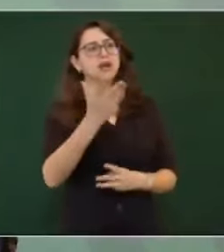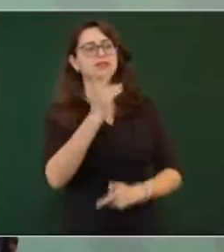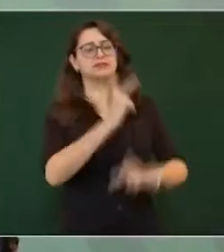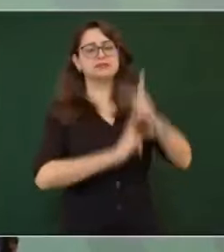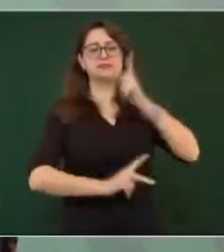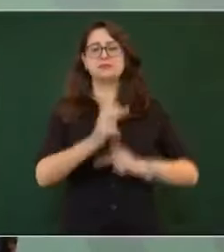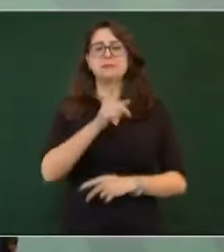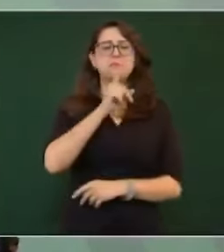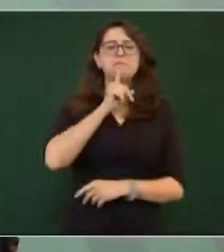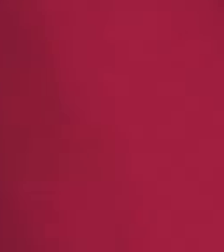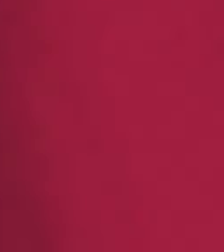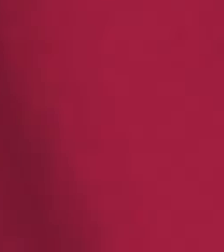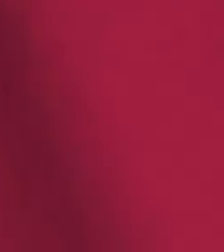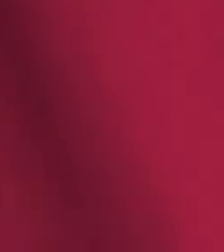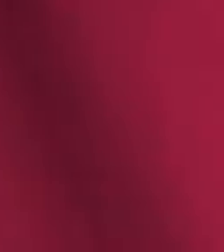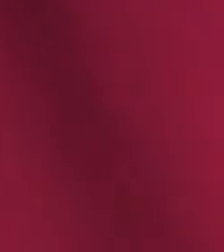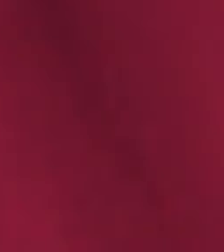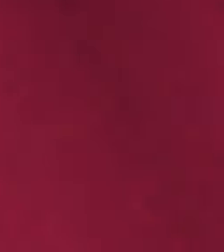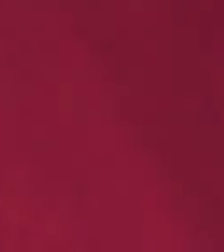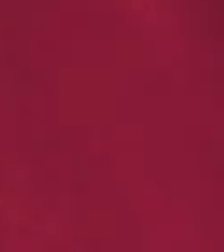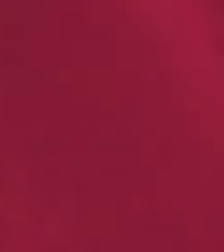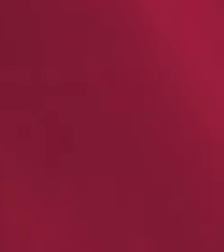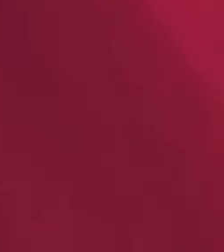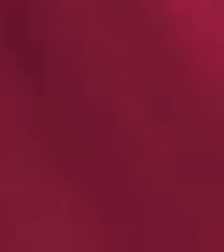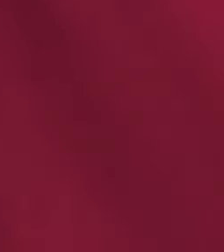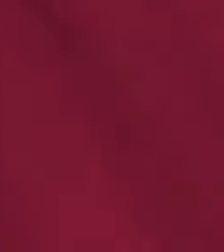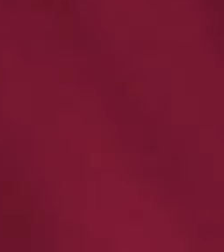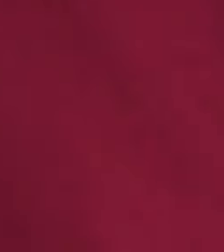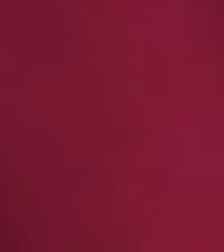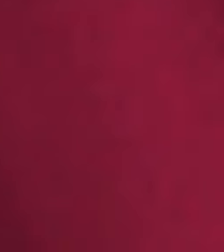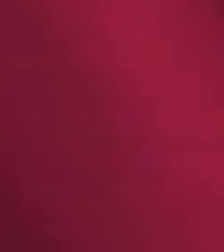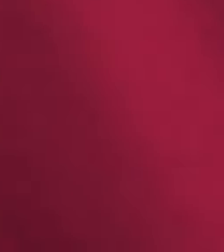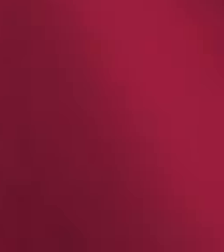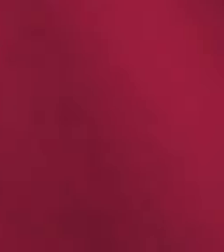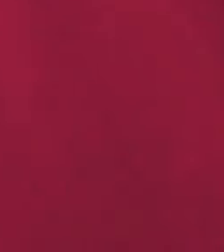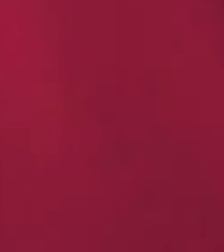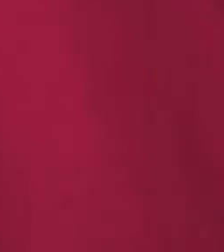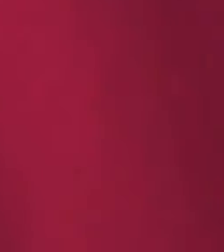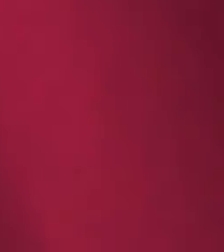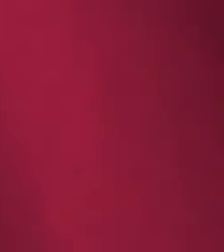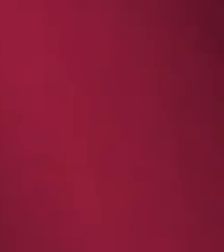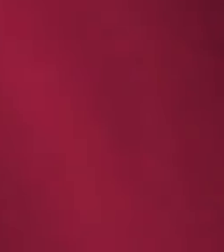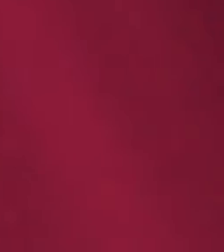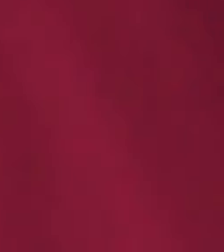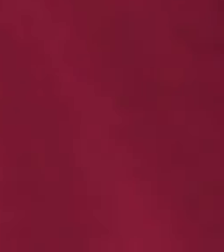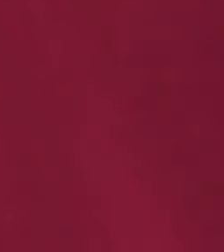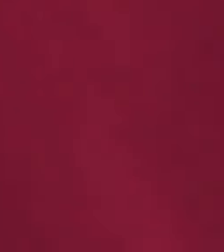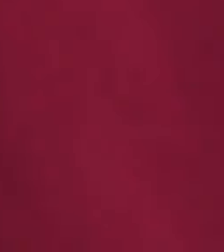presupuesto. Gobierno de México.